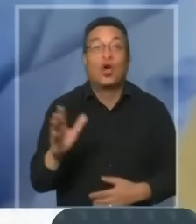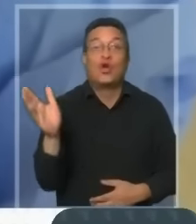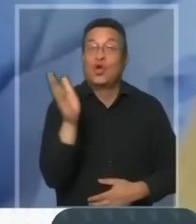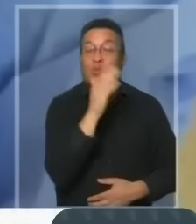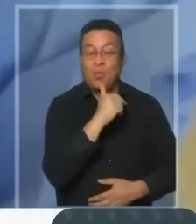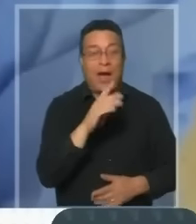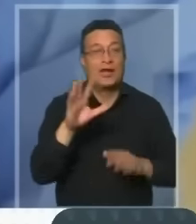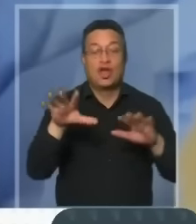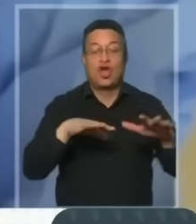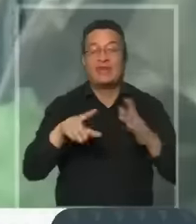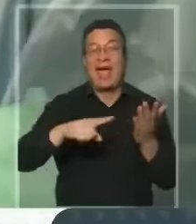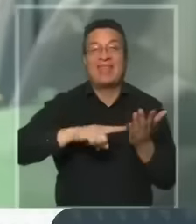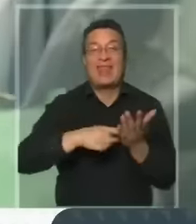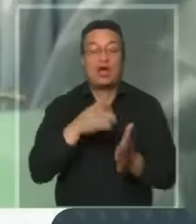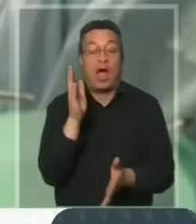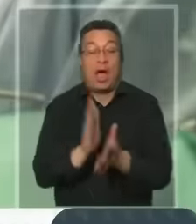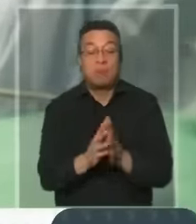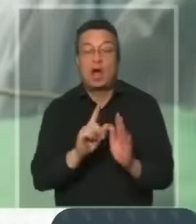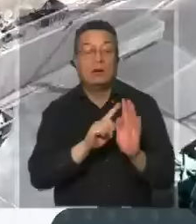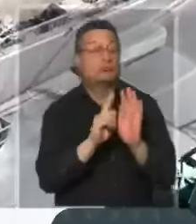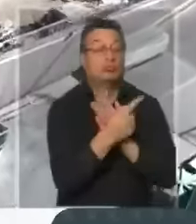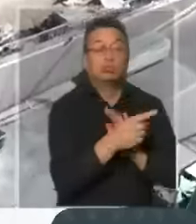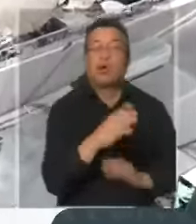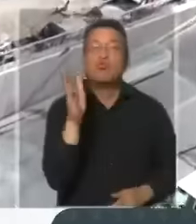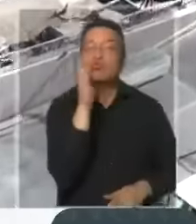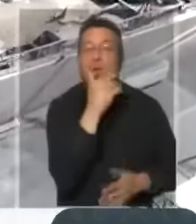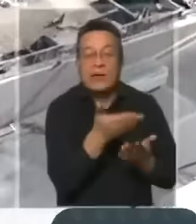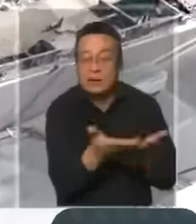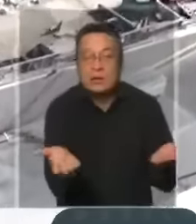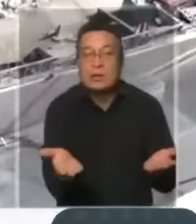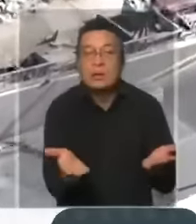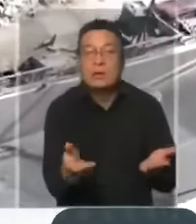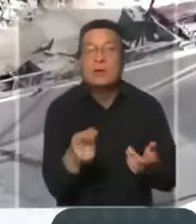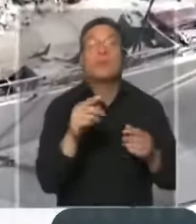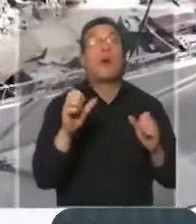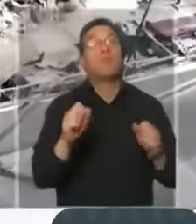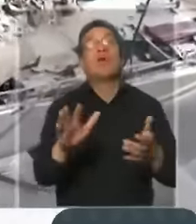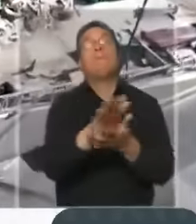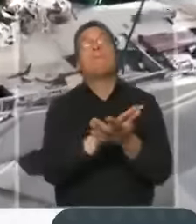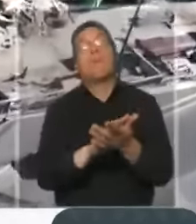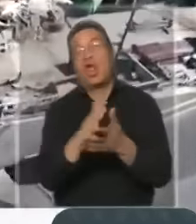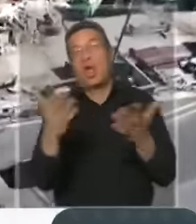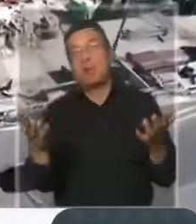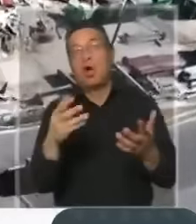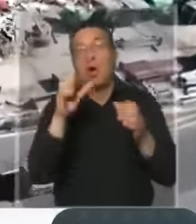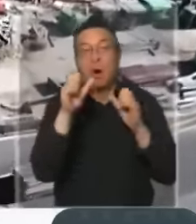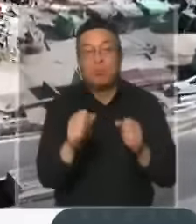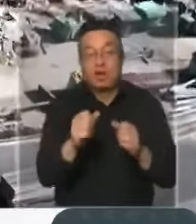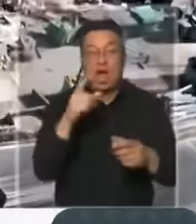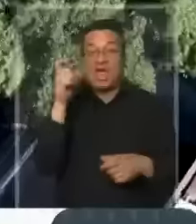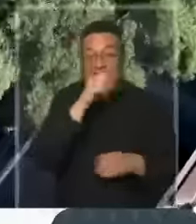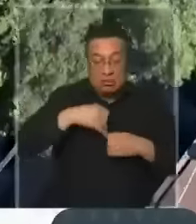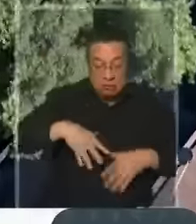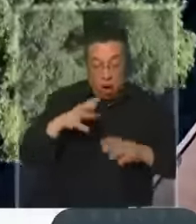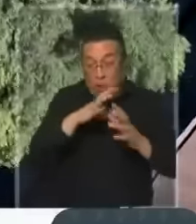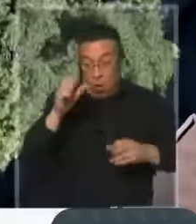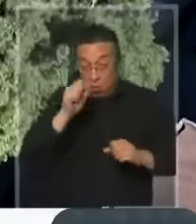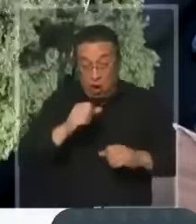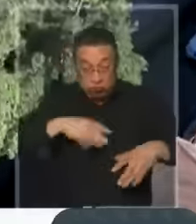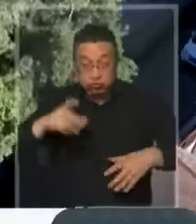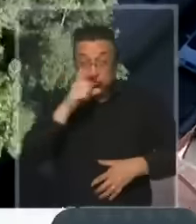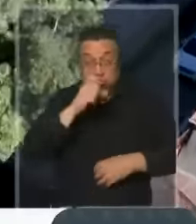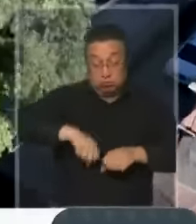criterios técnicos para acelerar este proceso de cirugía, como podría ser, por ejemplo, un riesgo hemodinámico o de posible hemorragia